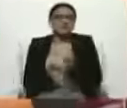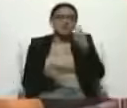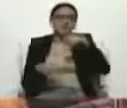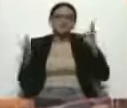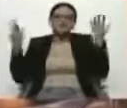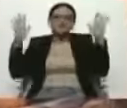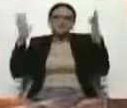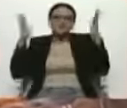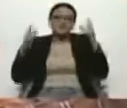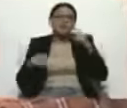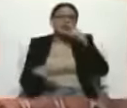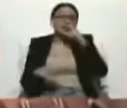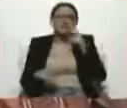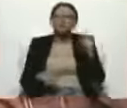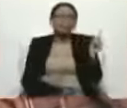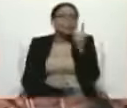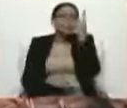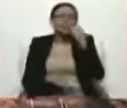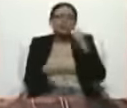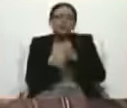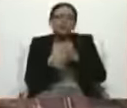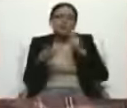Es el único que garantiza la paz de este país.